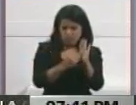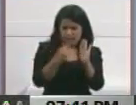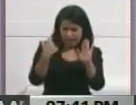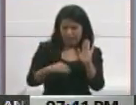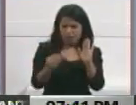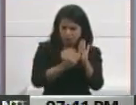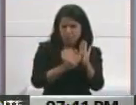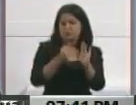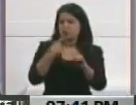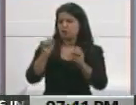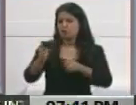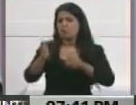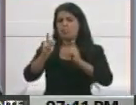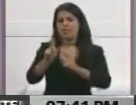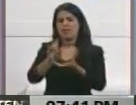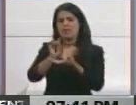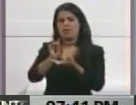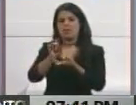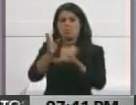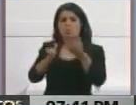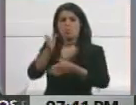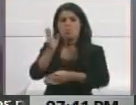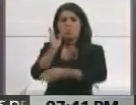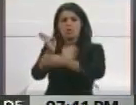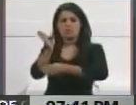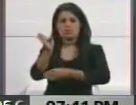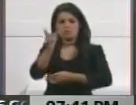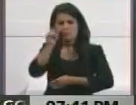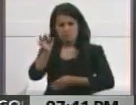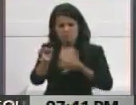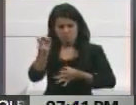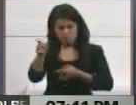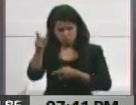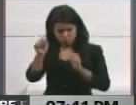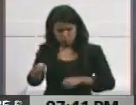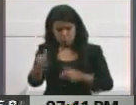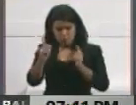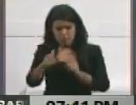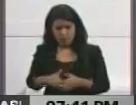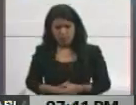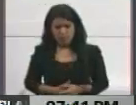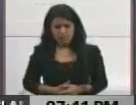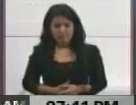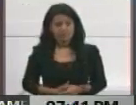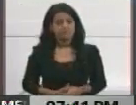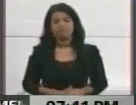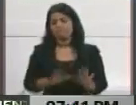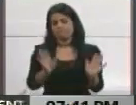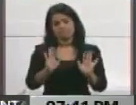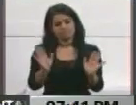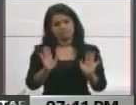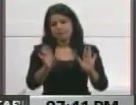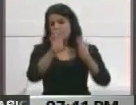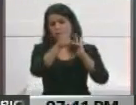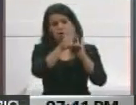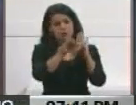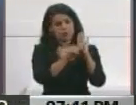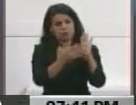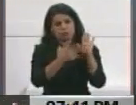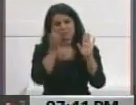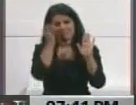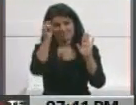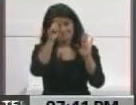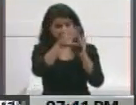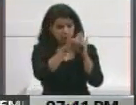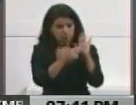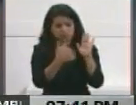político contra el presidente maduro la verdad es que no la la Constitución no prevé De ninguna forma